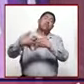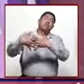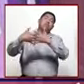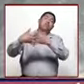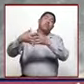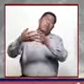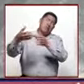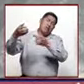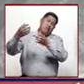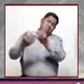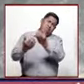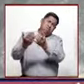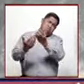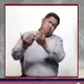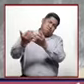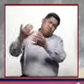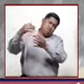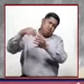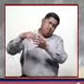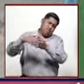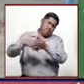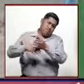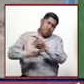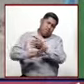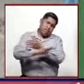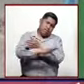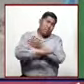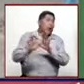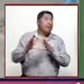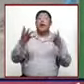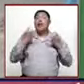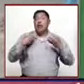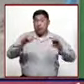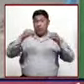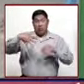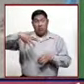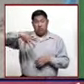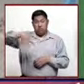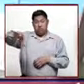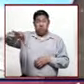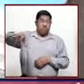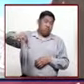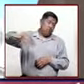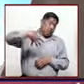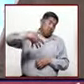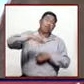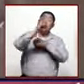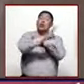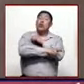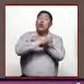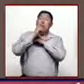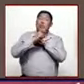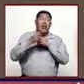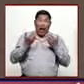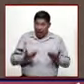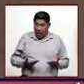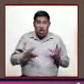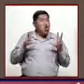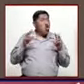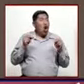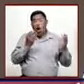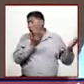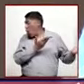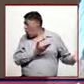Nosotros como fundidoras, sí. Ahora, si quieren vender las campanas, como dicen que han robado, no venden aquí, se lo